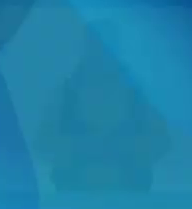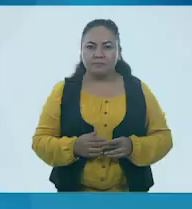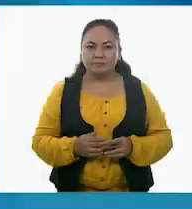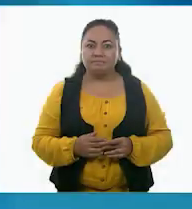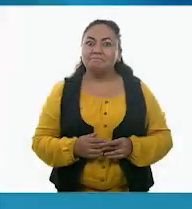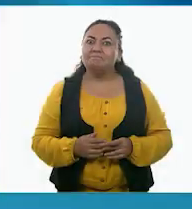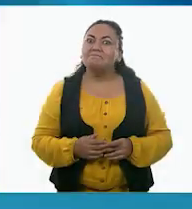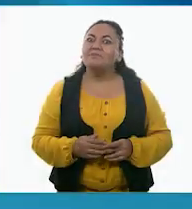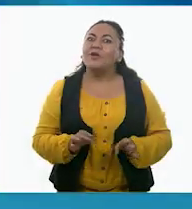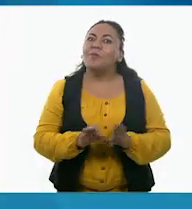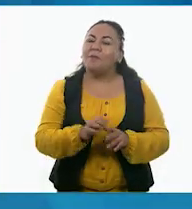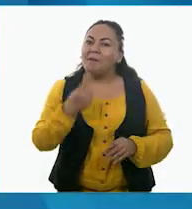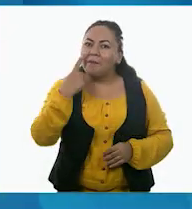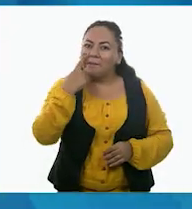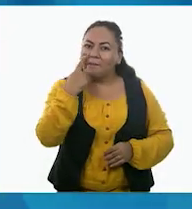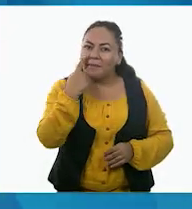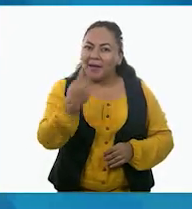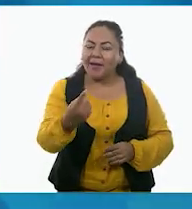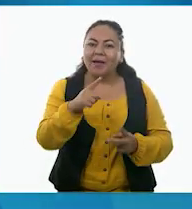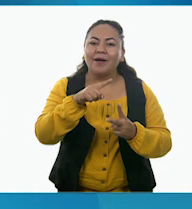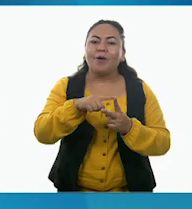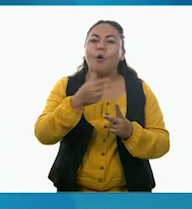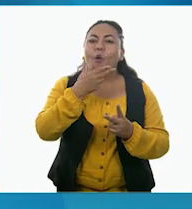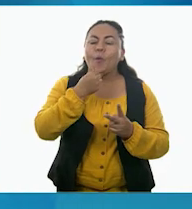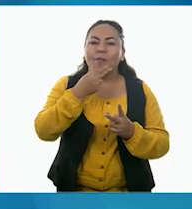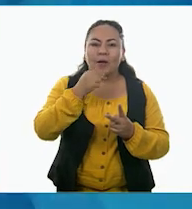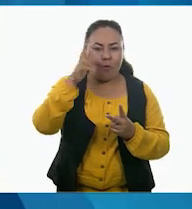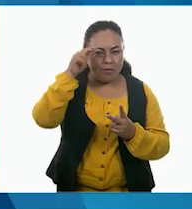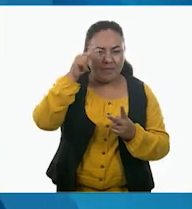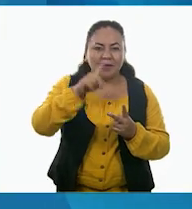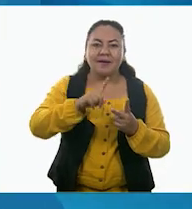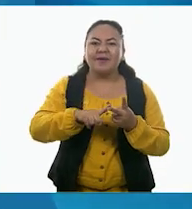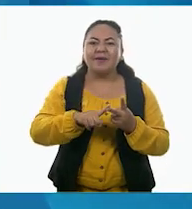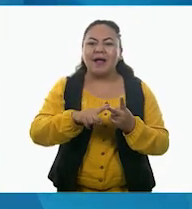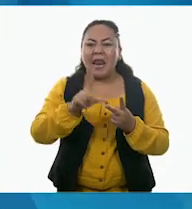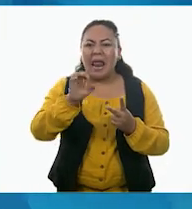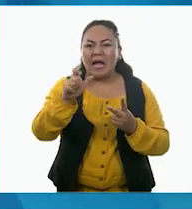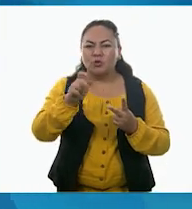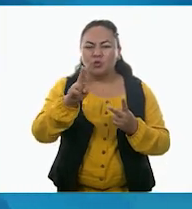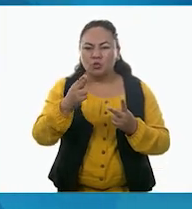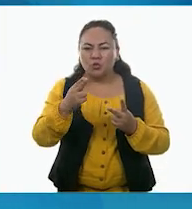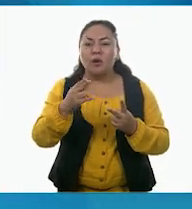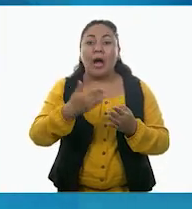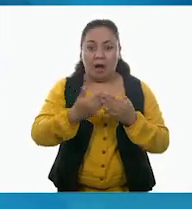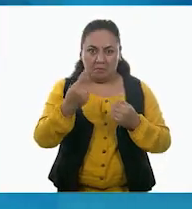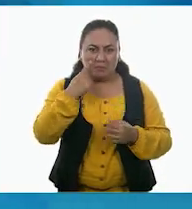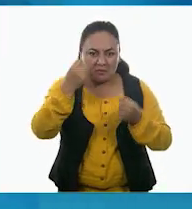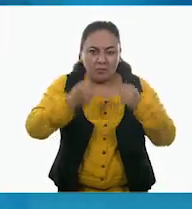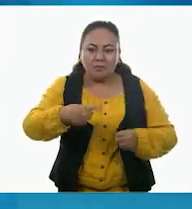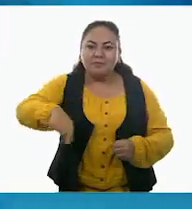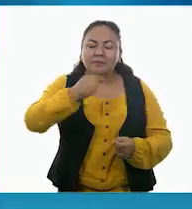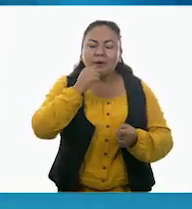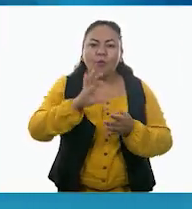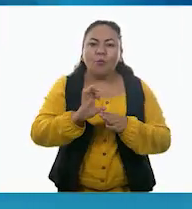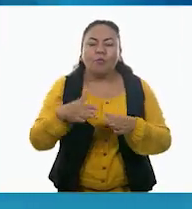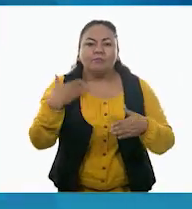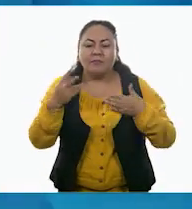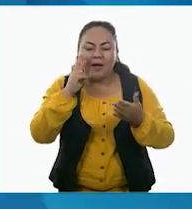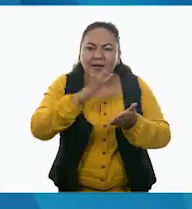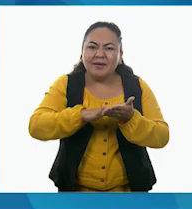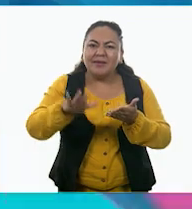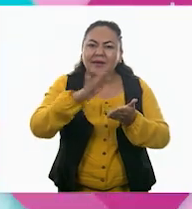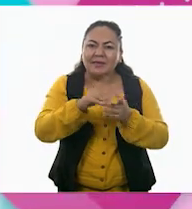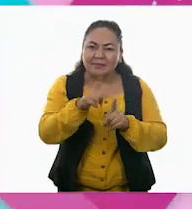¿Qué tal Omelexu u Hombre Conejo? Está increíble, ¿verdad? Seguramente los niños disfrutarán mucho leyendo